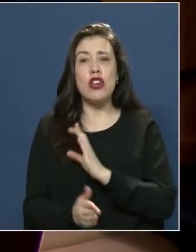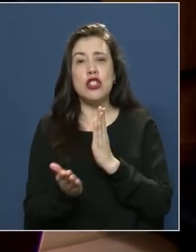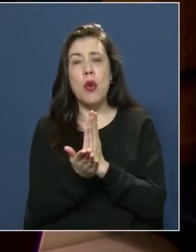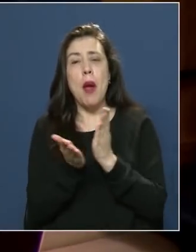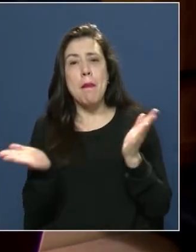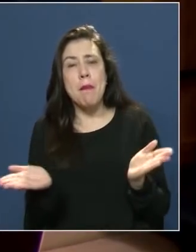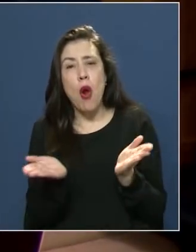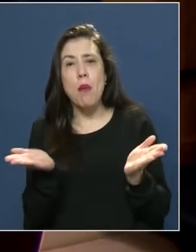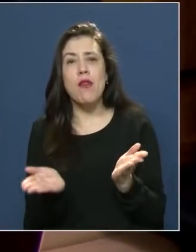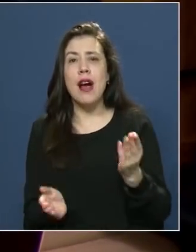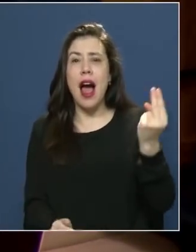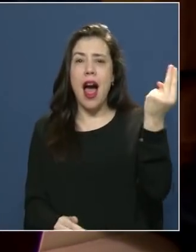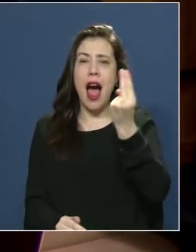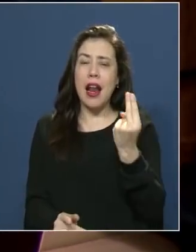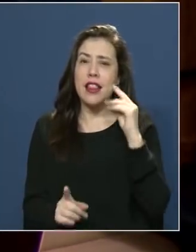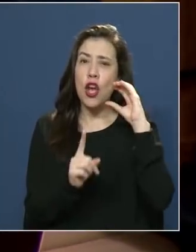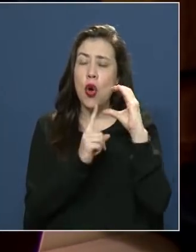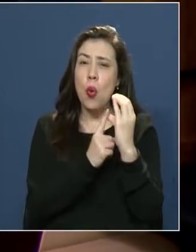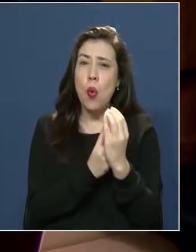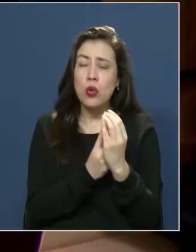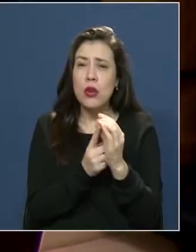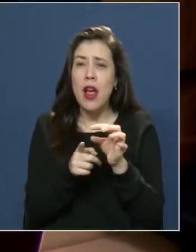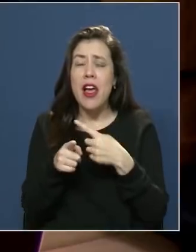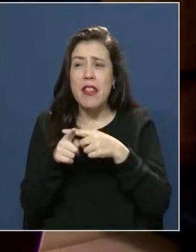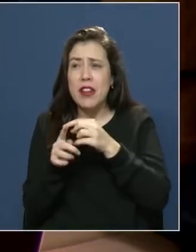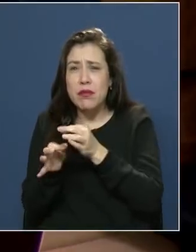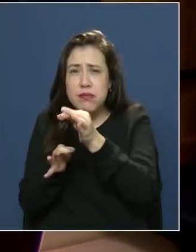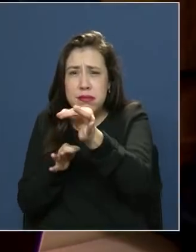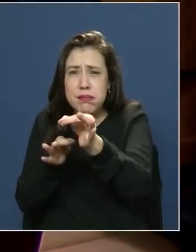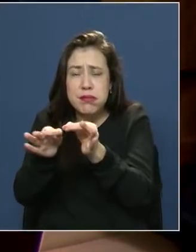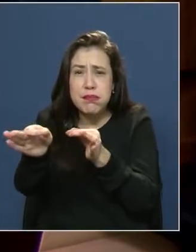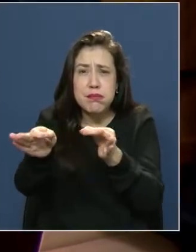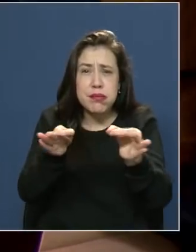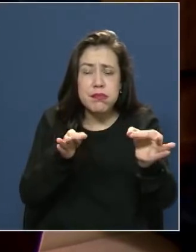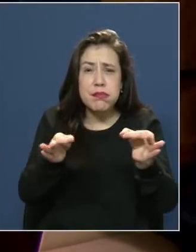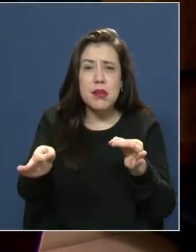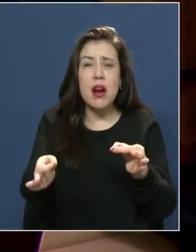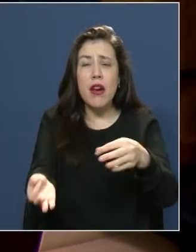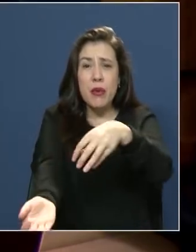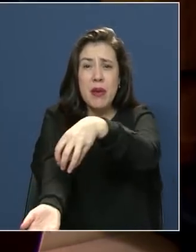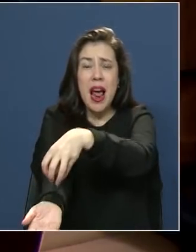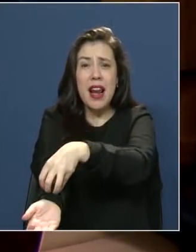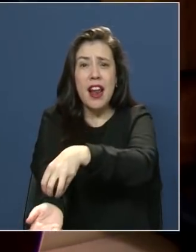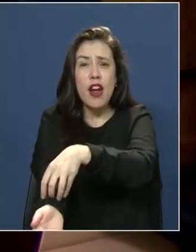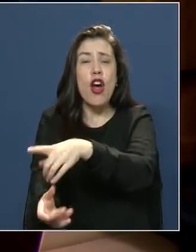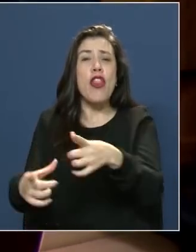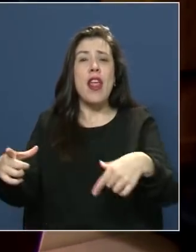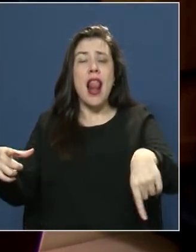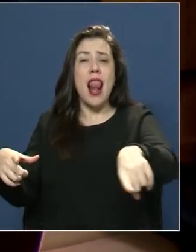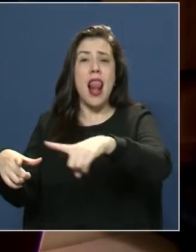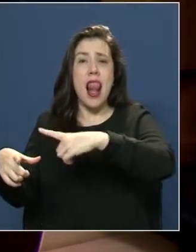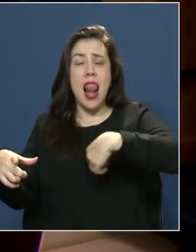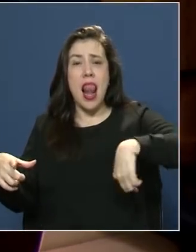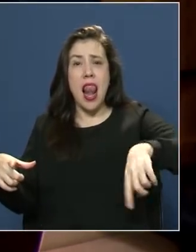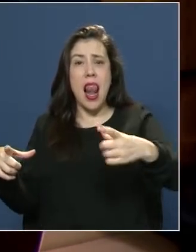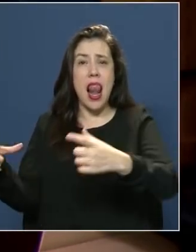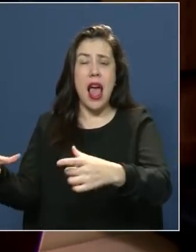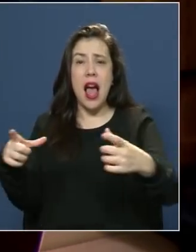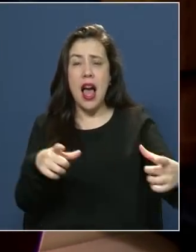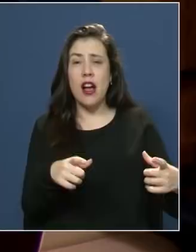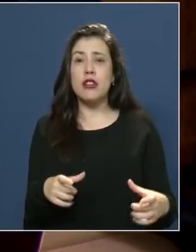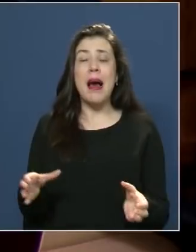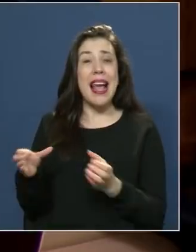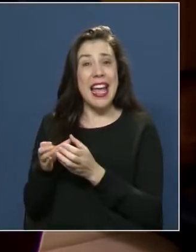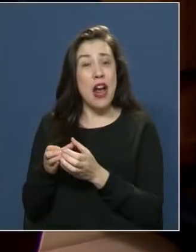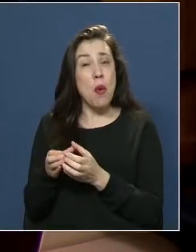el arte y la cultura en cada rincón de la región tan extensa como es la región de los Lagos. Bueno, para que las bandas